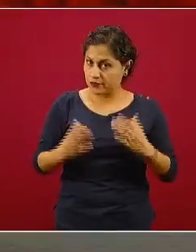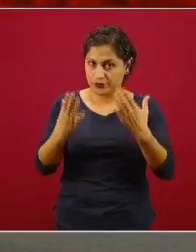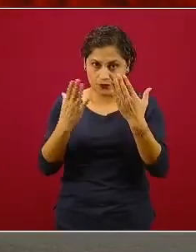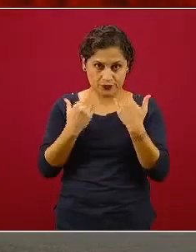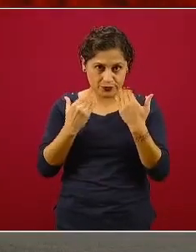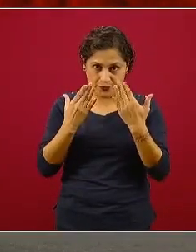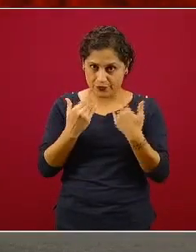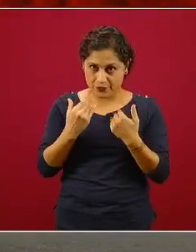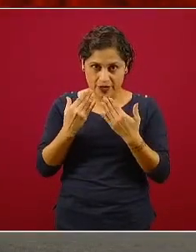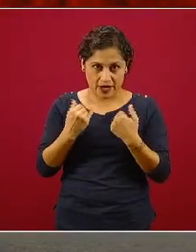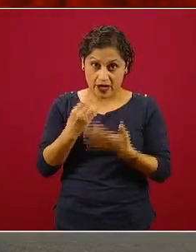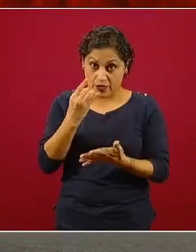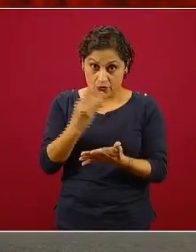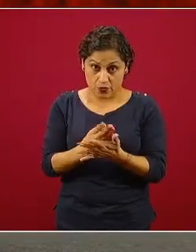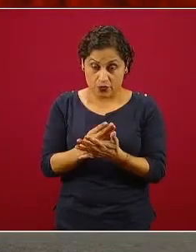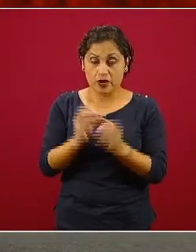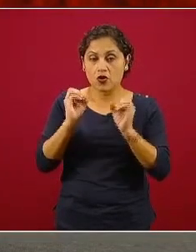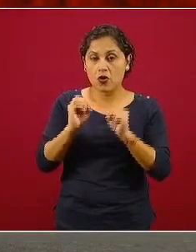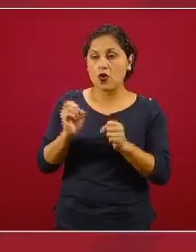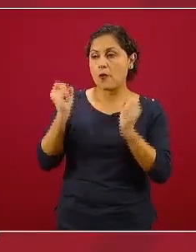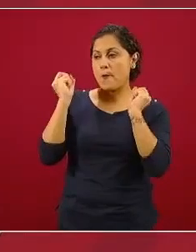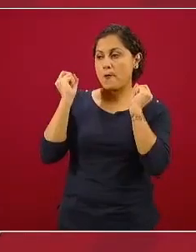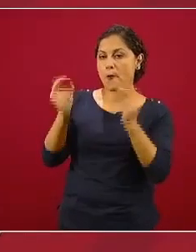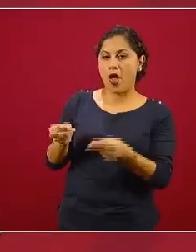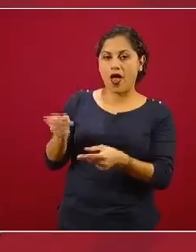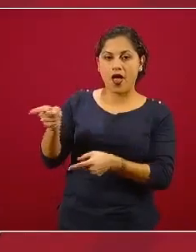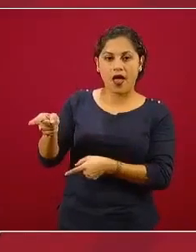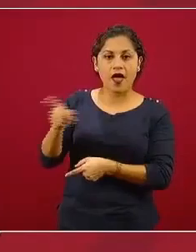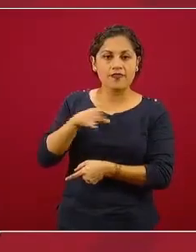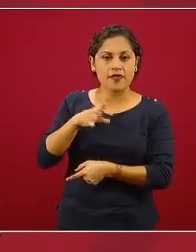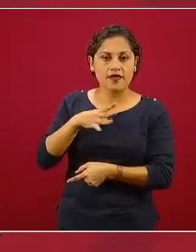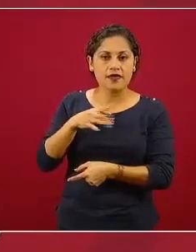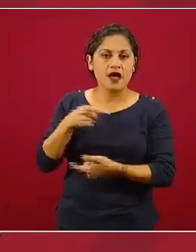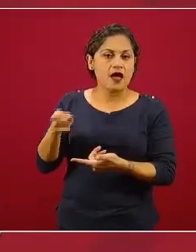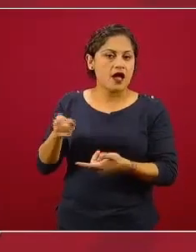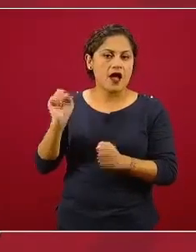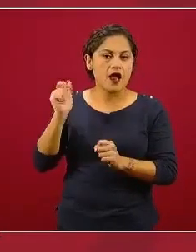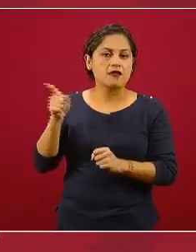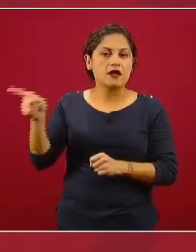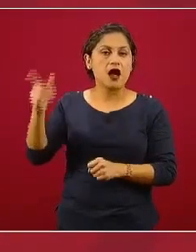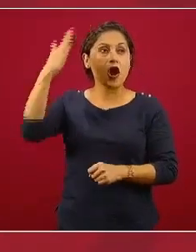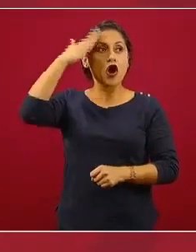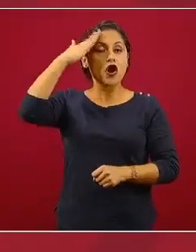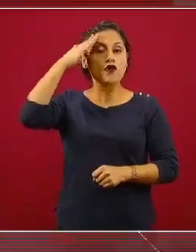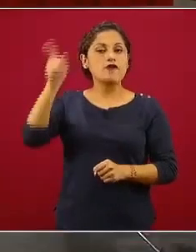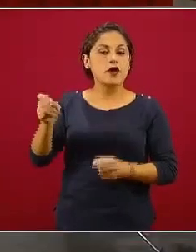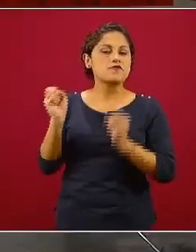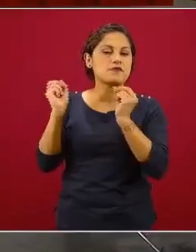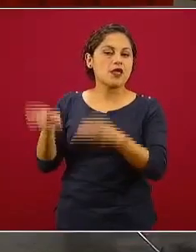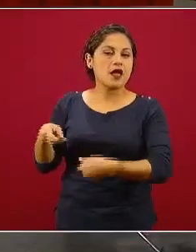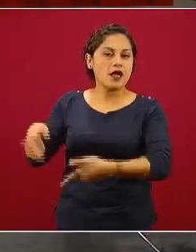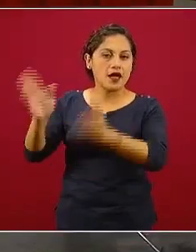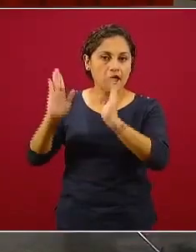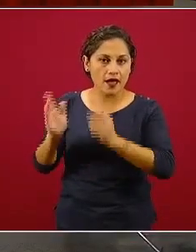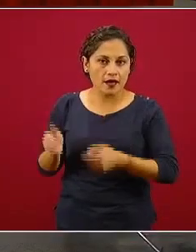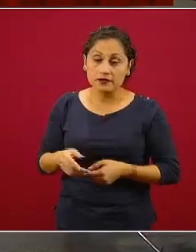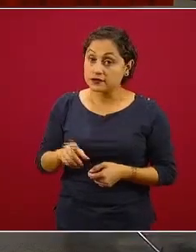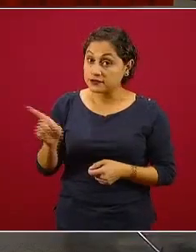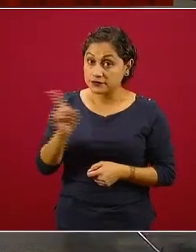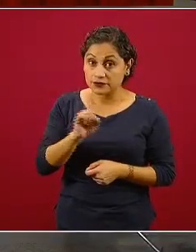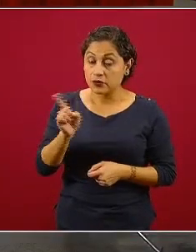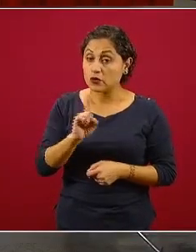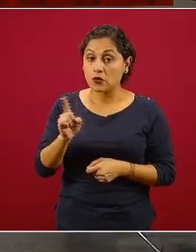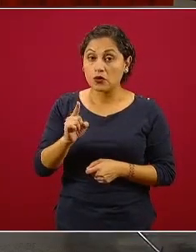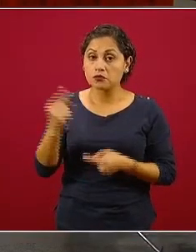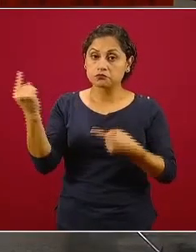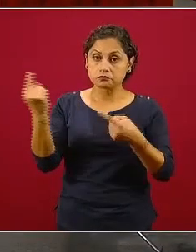que tiene privilegios específicos por ser el jefe del Estado. Todos los elementos se consideran importantes de acuerdo